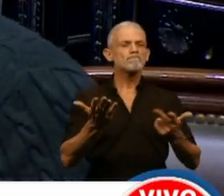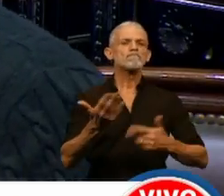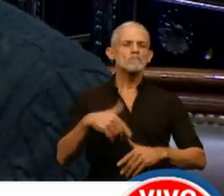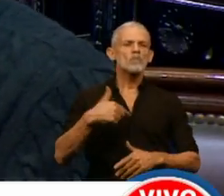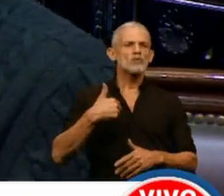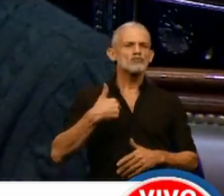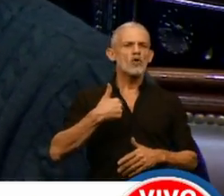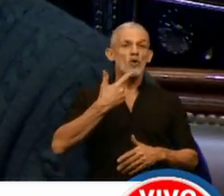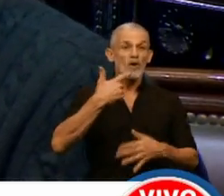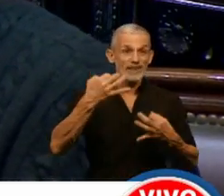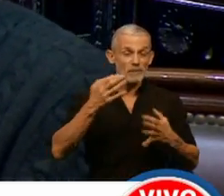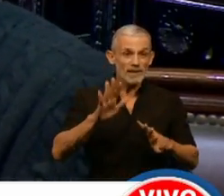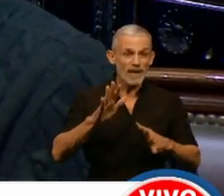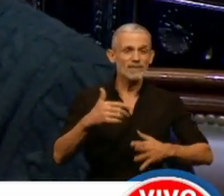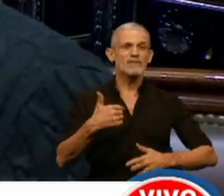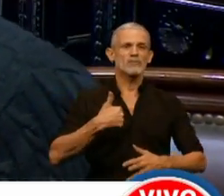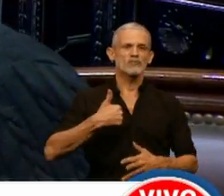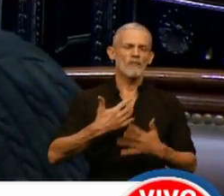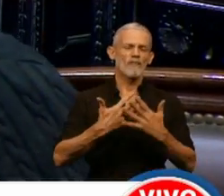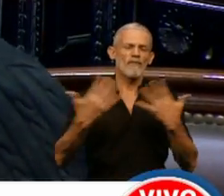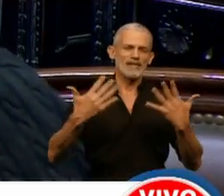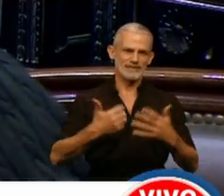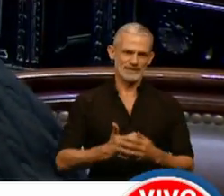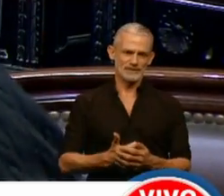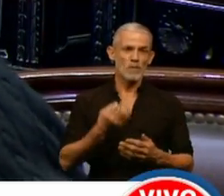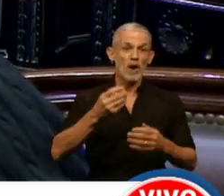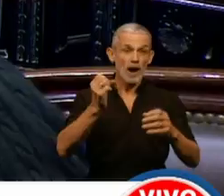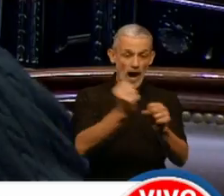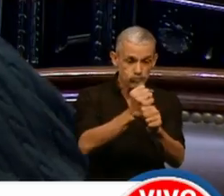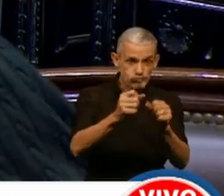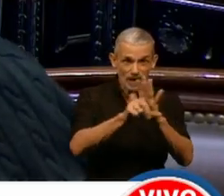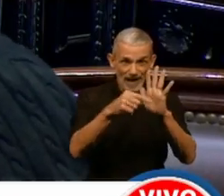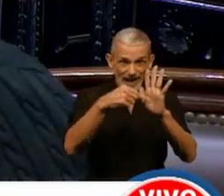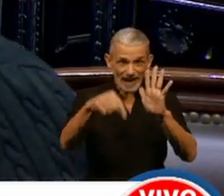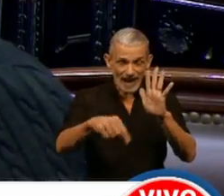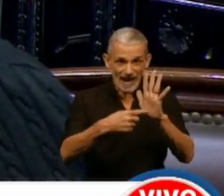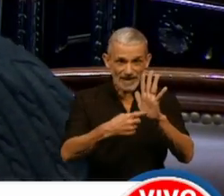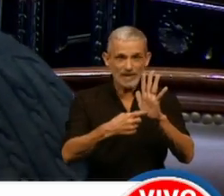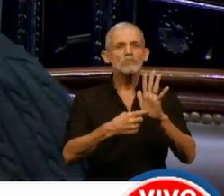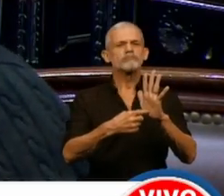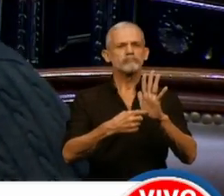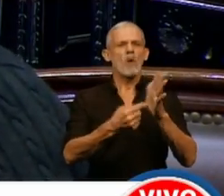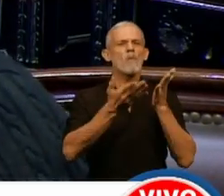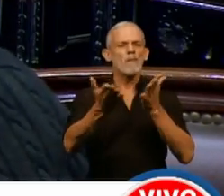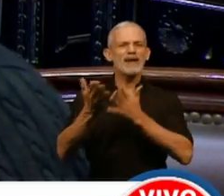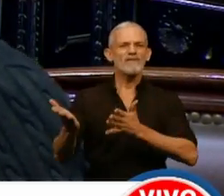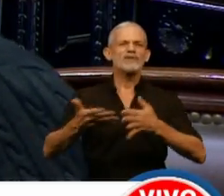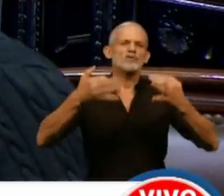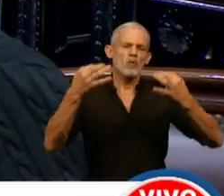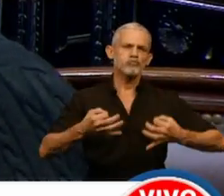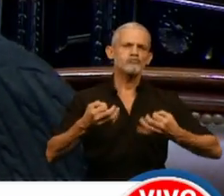verdaderamente feliz porque a partir de la sanción de esta ley un beneficio concreto